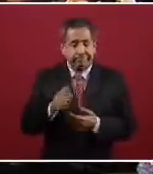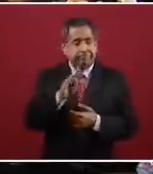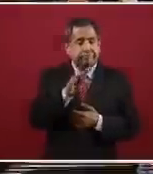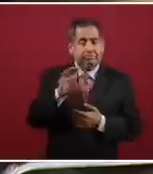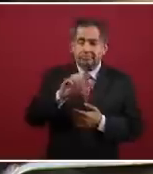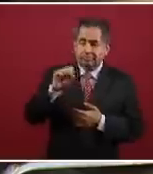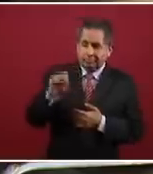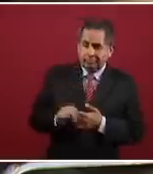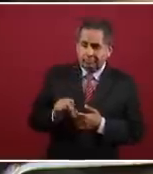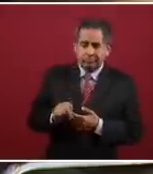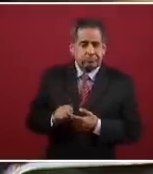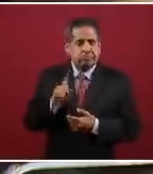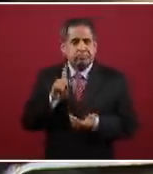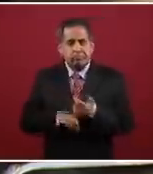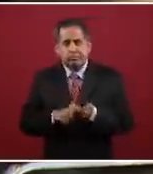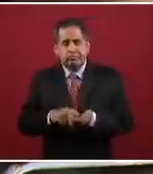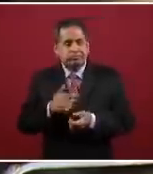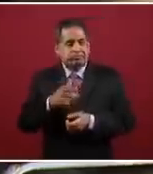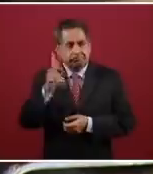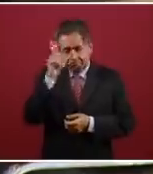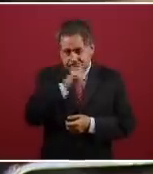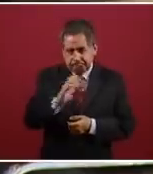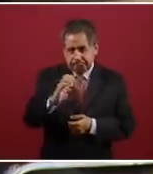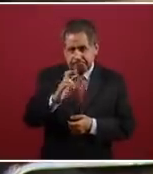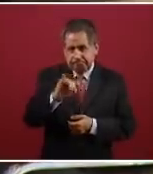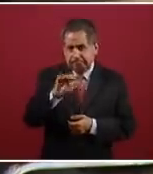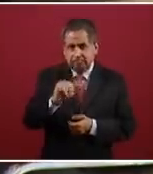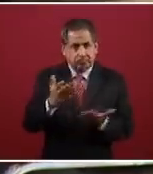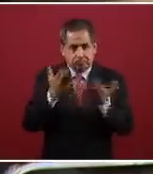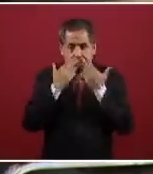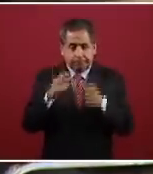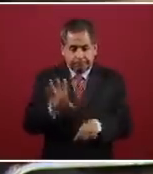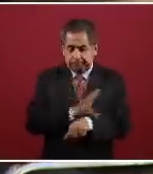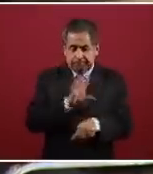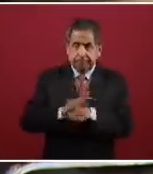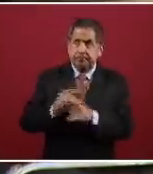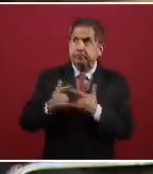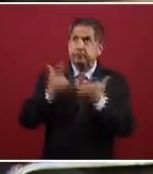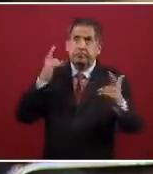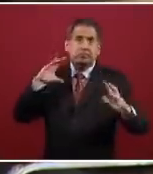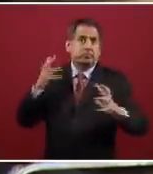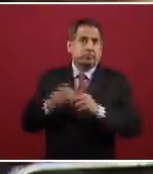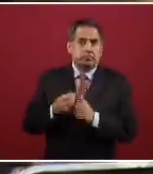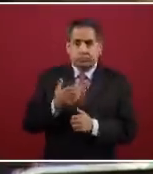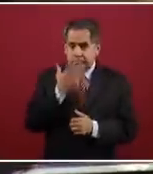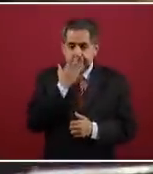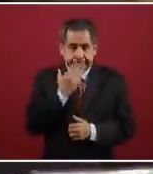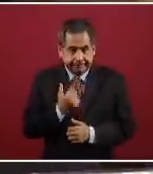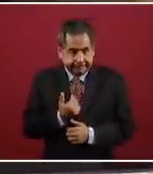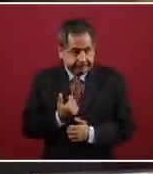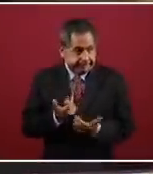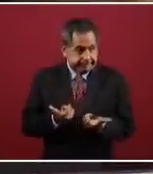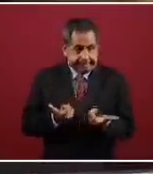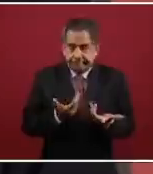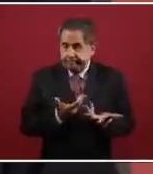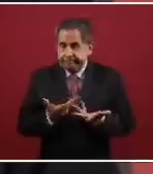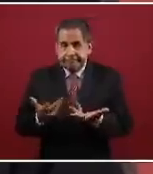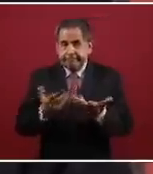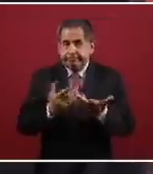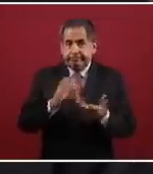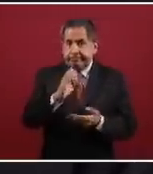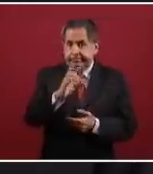California Sur sufra la mayor crisis energética en la historia del estado, y está generando pues una crisis